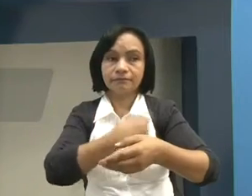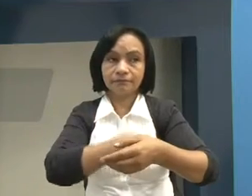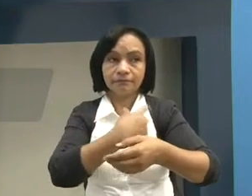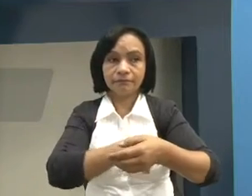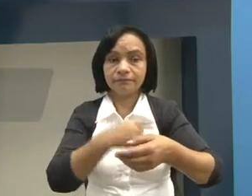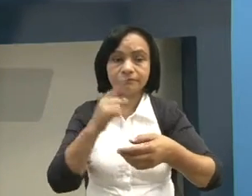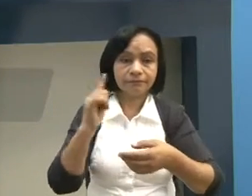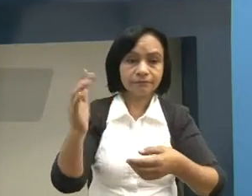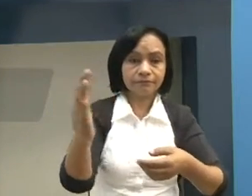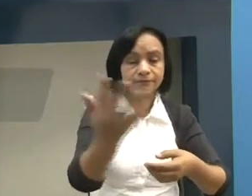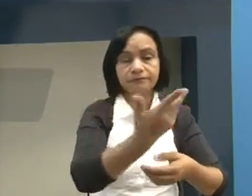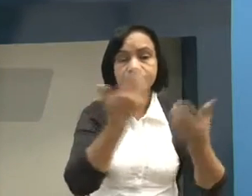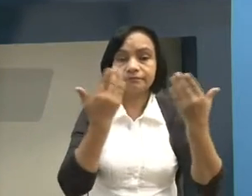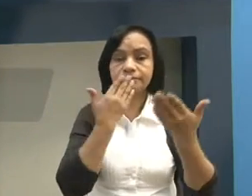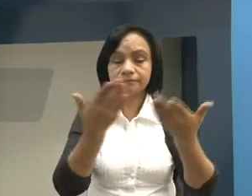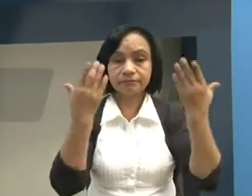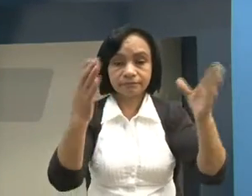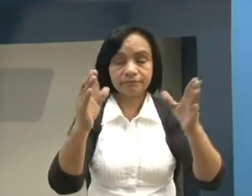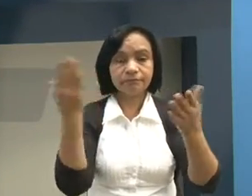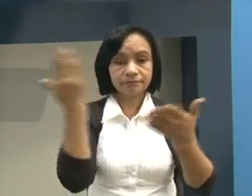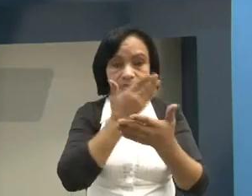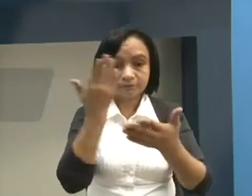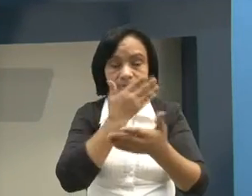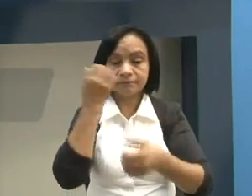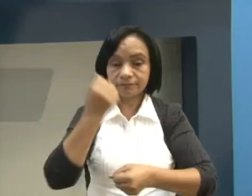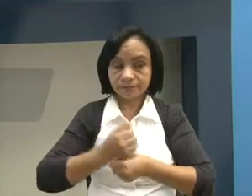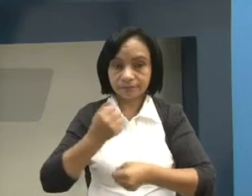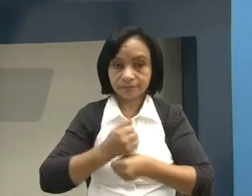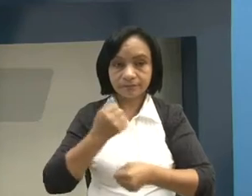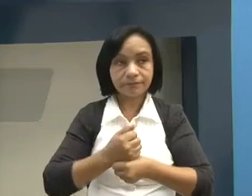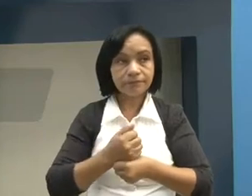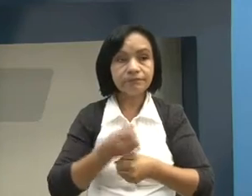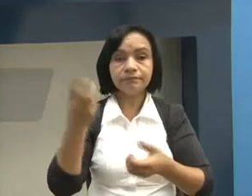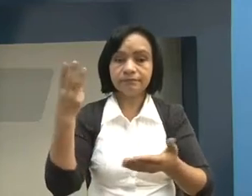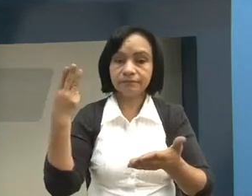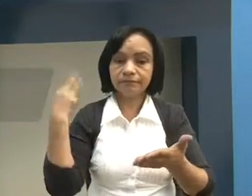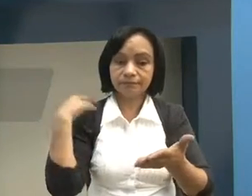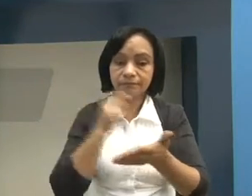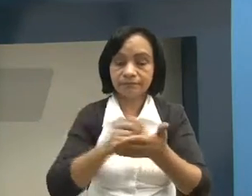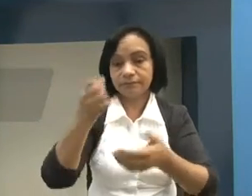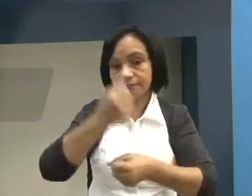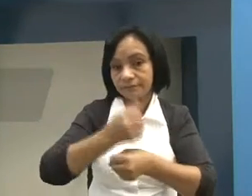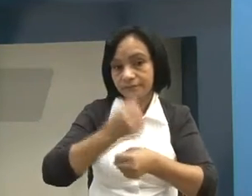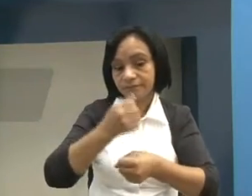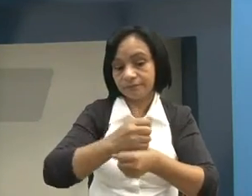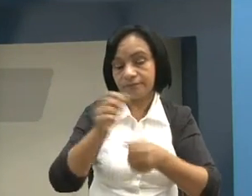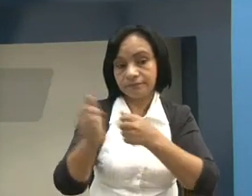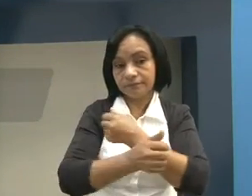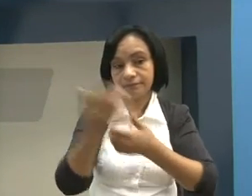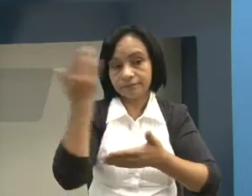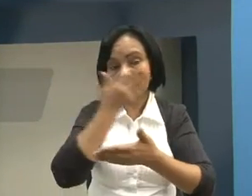lo que significa las condiciones en que se estudia y que se trabaja, ¿no? Porque los maestros laboran ahí, claro, y los muchachos llegan a